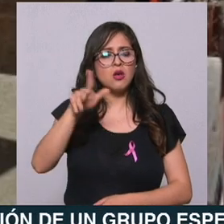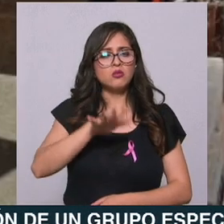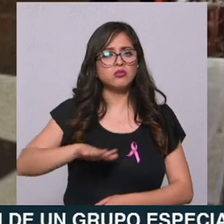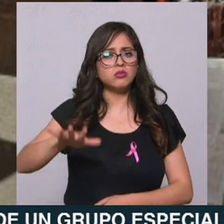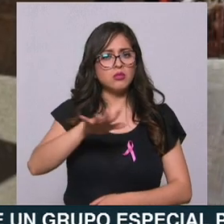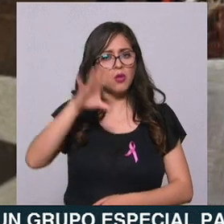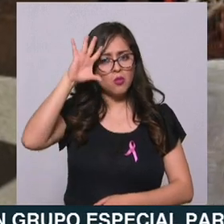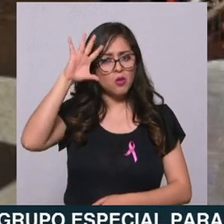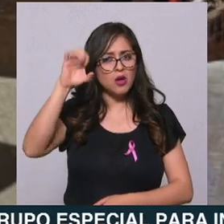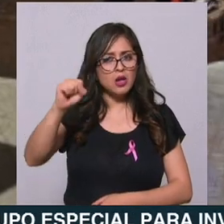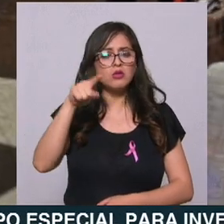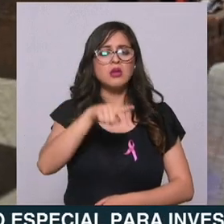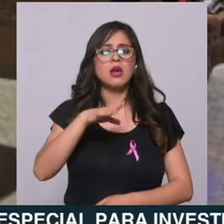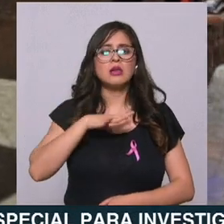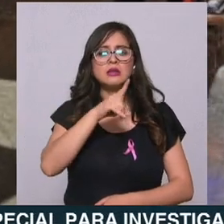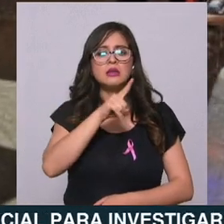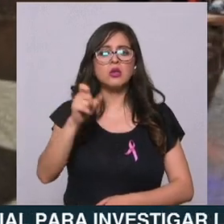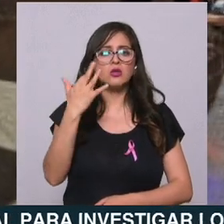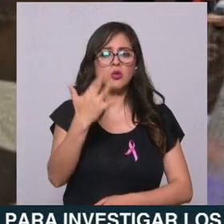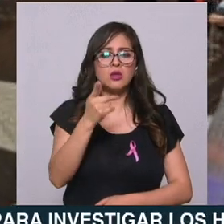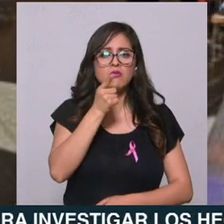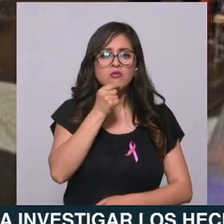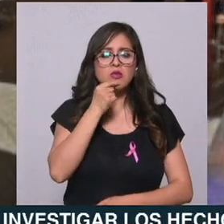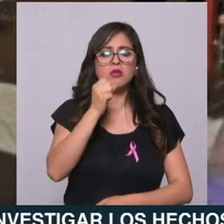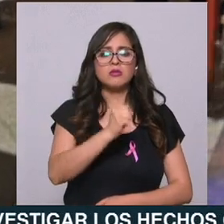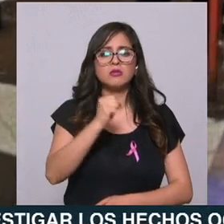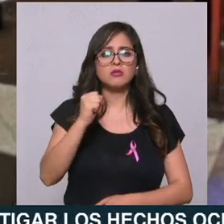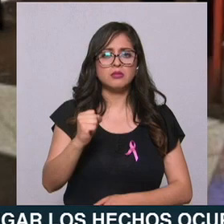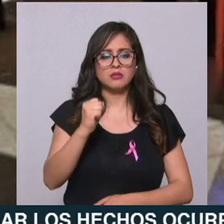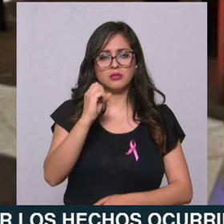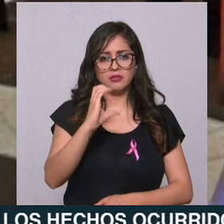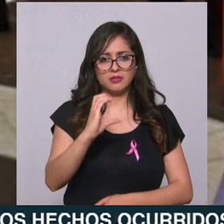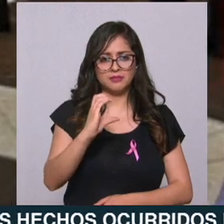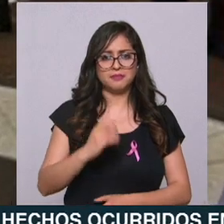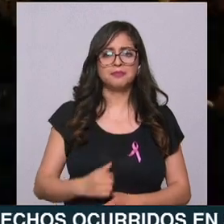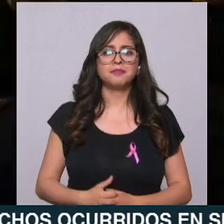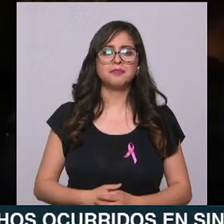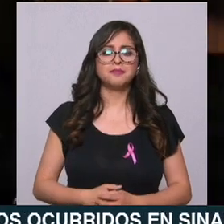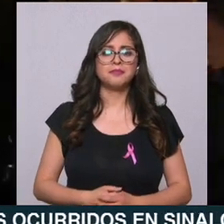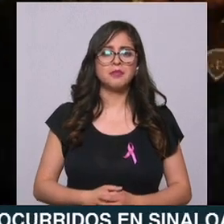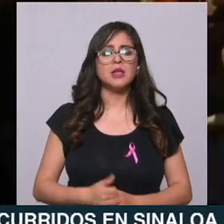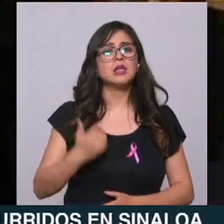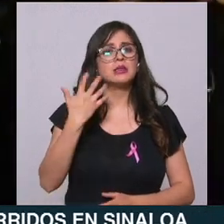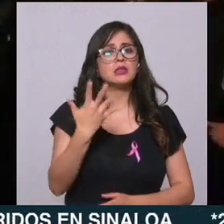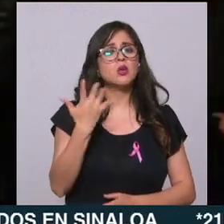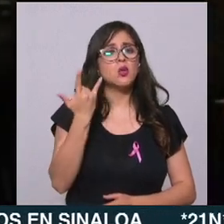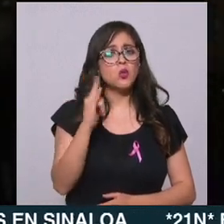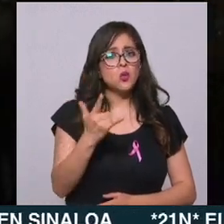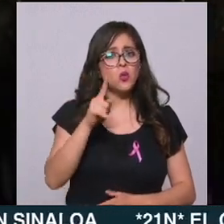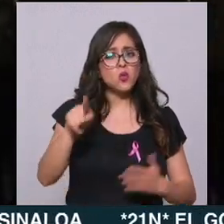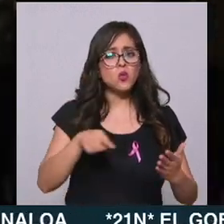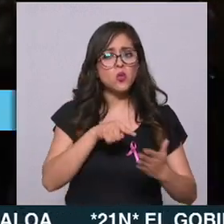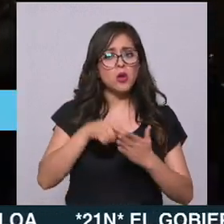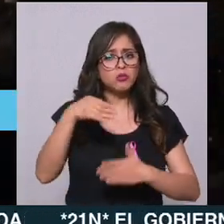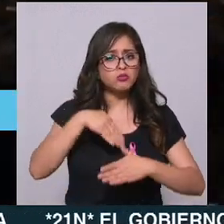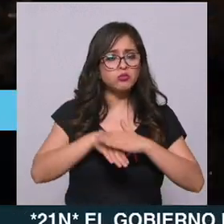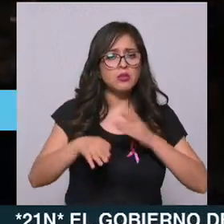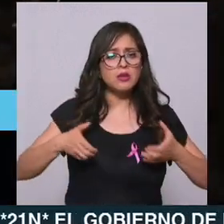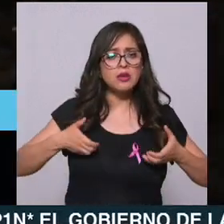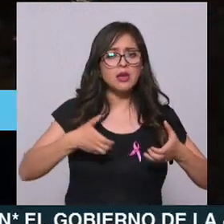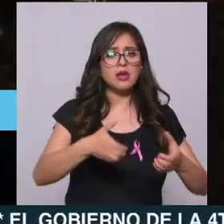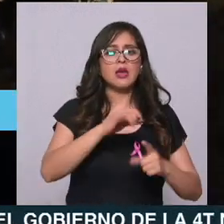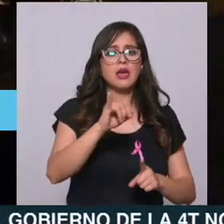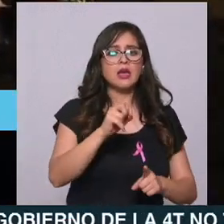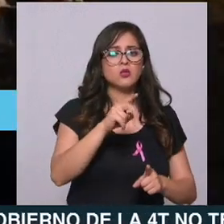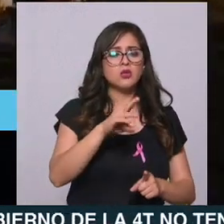Ahí participaron 150 elementos de la Secretaría de Seguridad Ciudadana. El 5 de julio, en un inmueble ubicado en las calles